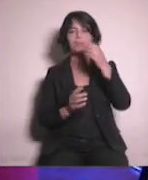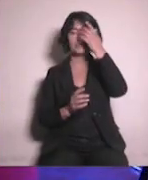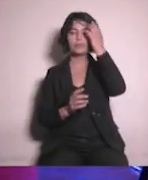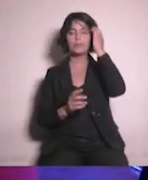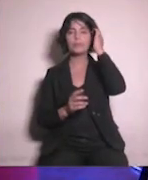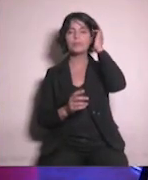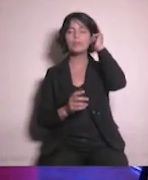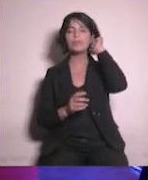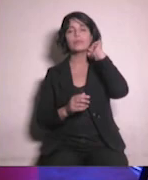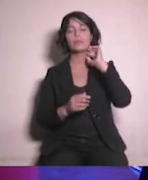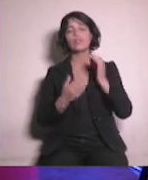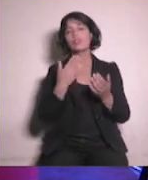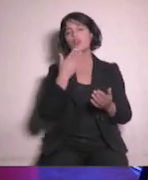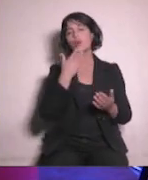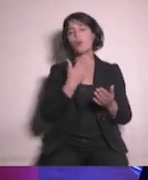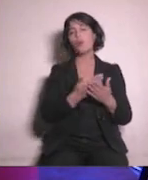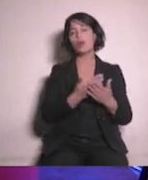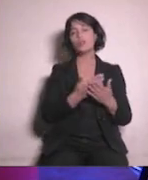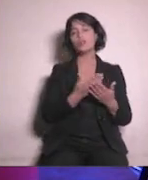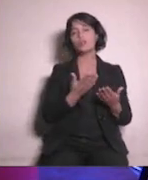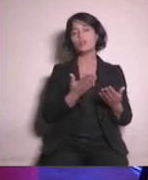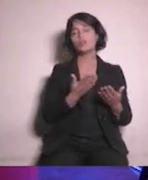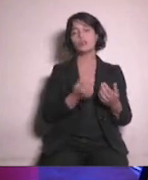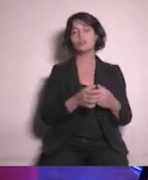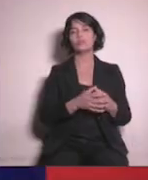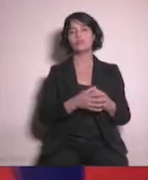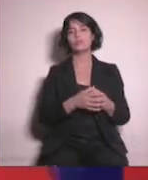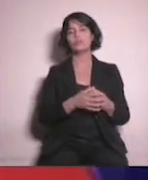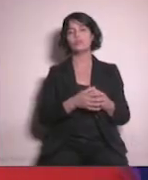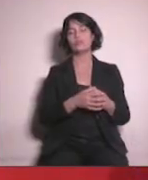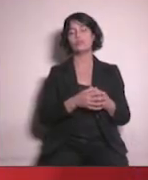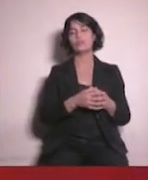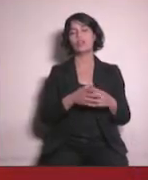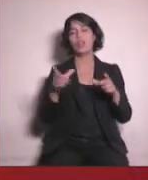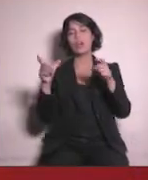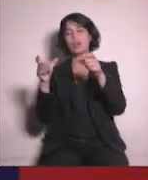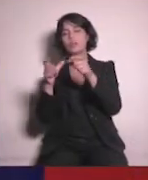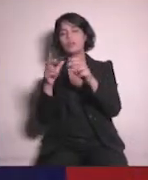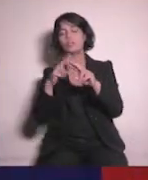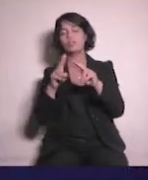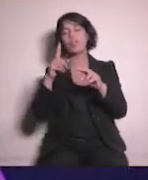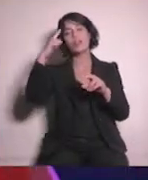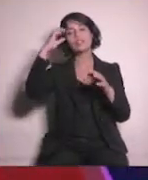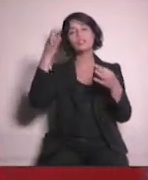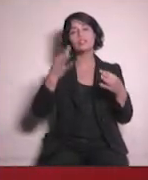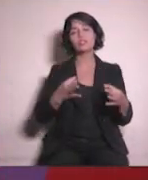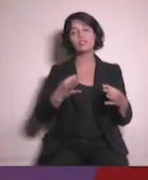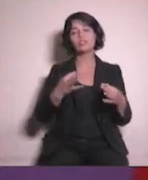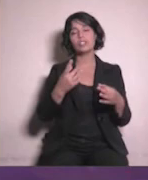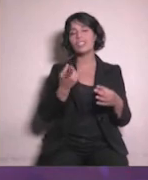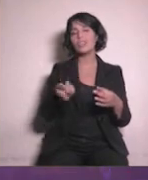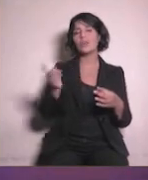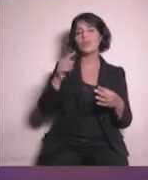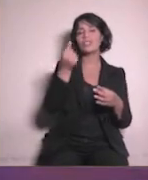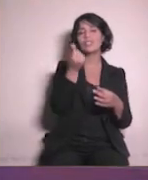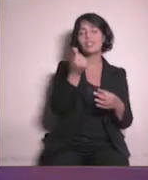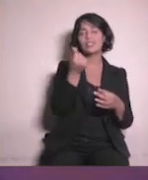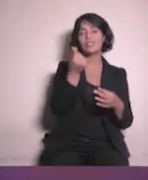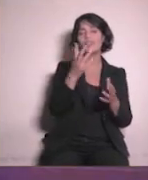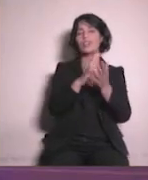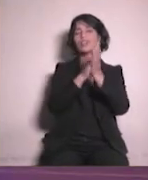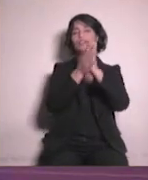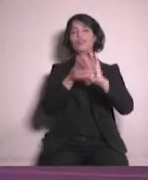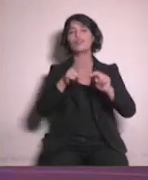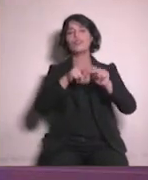de cuánto se fue la comisión que se hizo, la decisión de tomarlo y el retorno. Aquí en todos